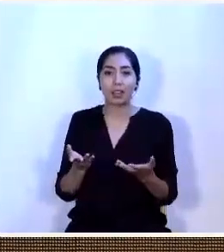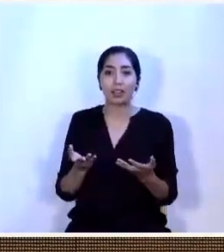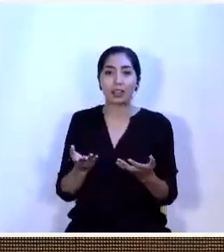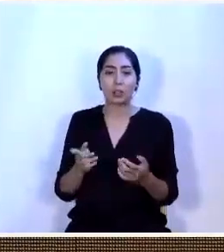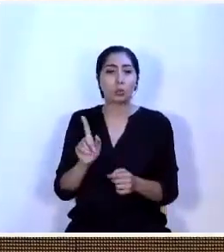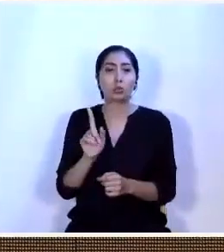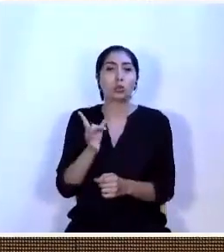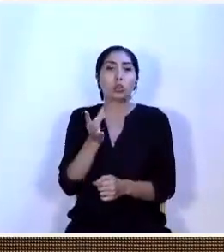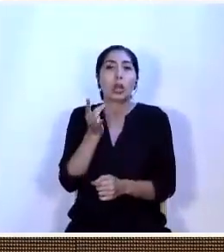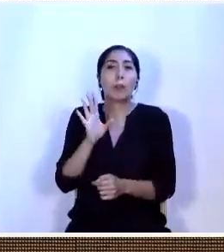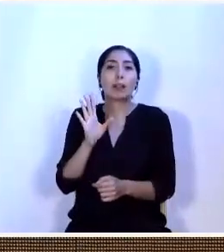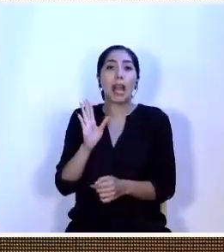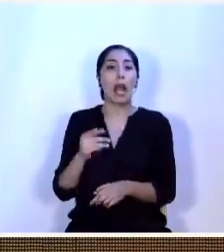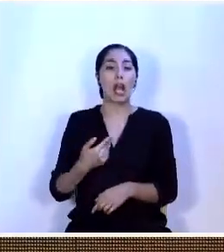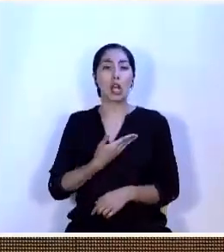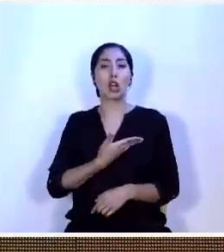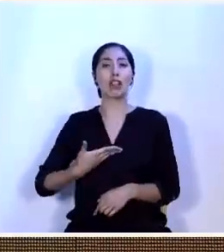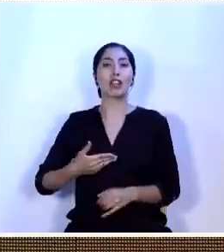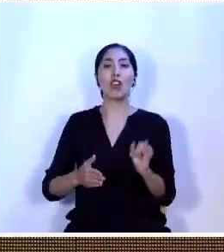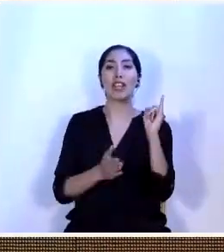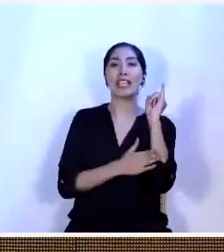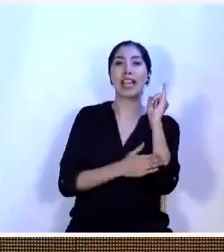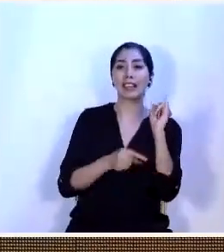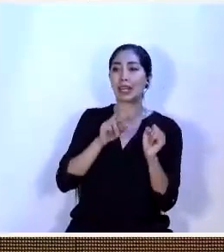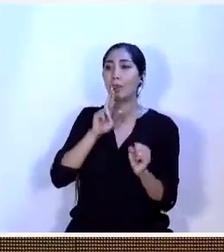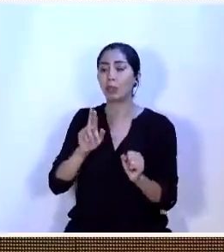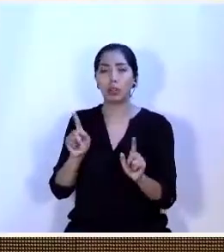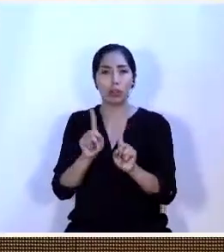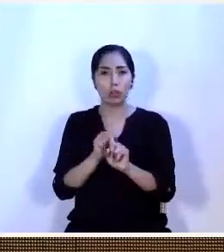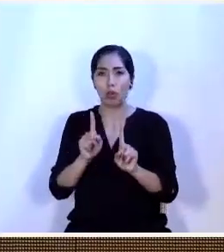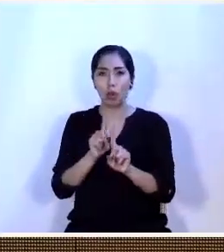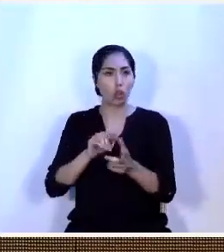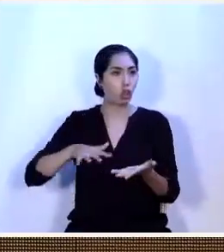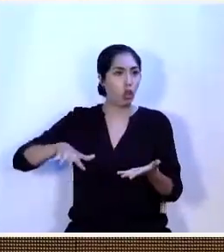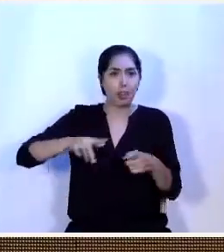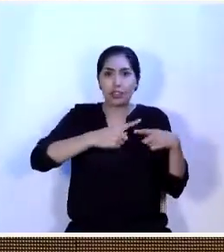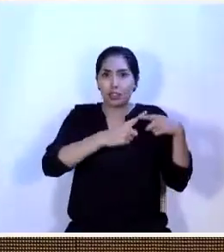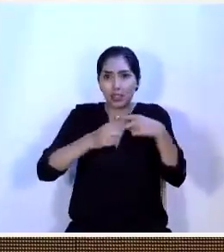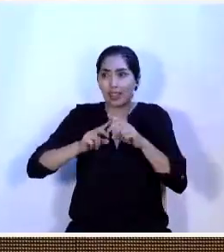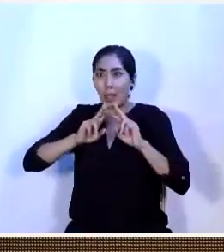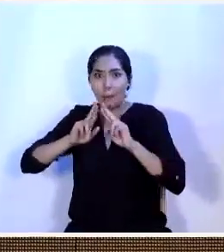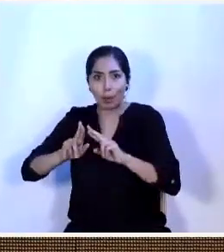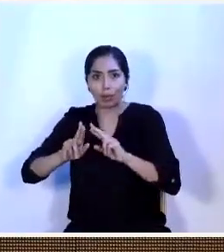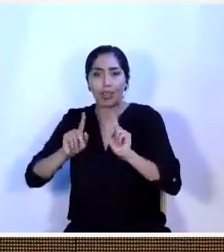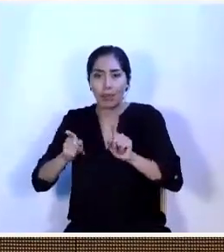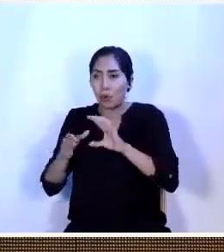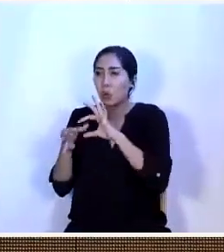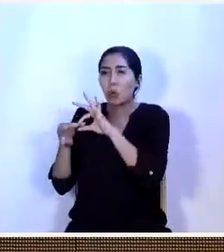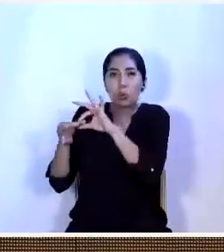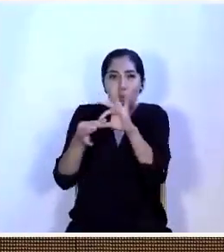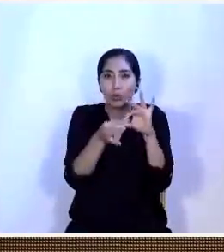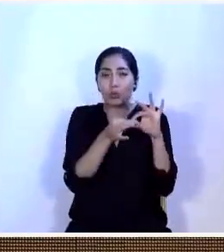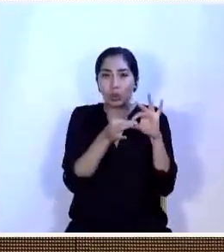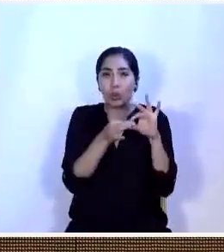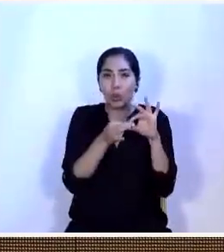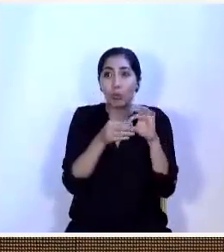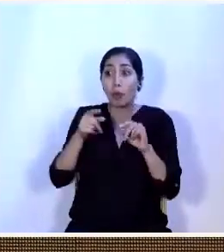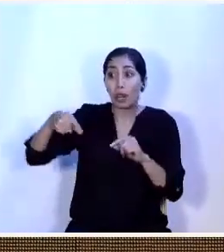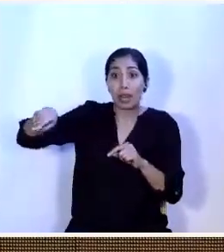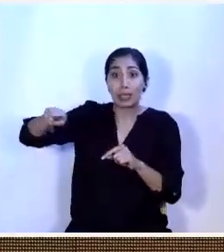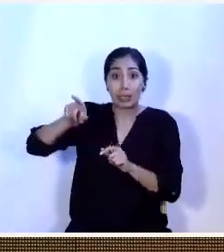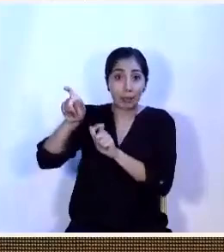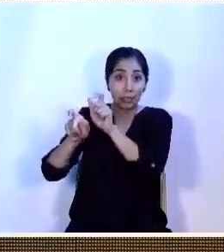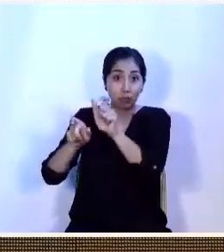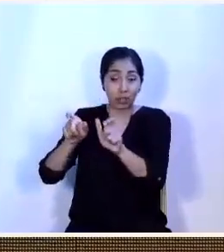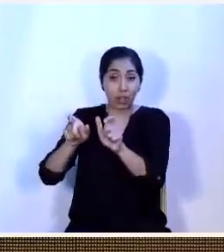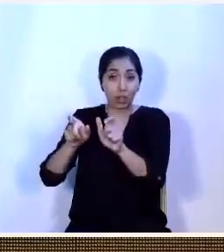solamente desde un gobierno de izquierda, es una respuesta de toda la sociedad y ahí tenemos que jugar juntos. Tenemos que jugar juntos por esa gente que nos lleva. Seguramente muchos de ustedes